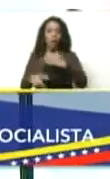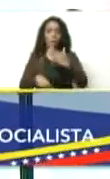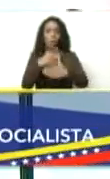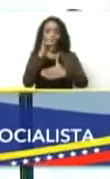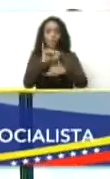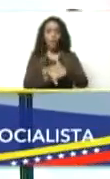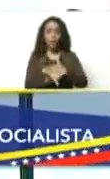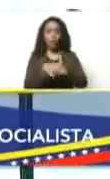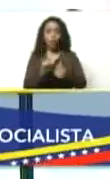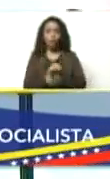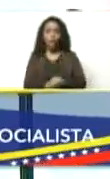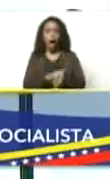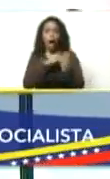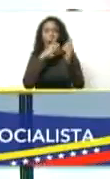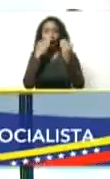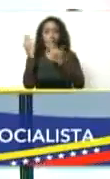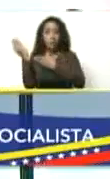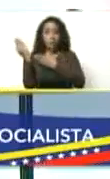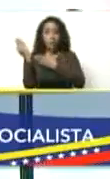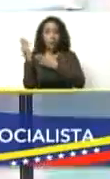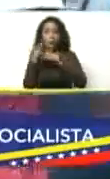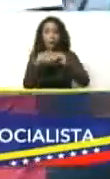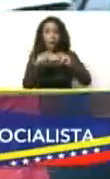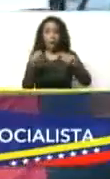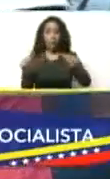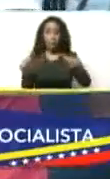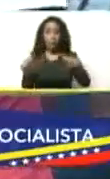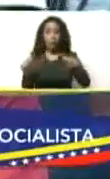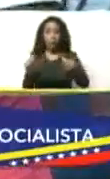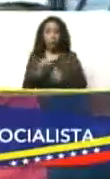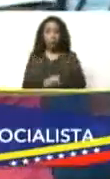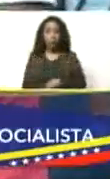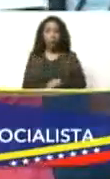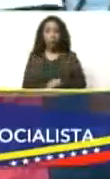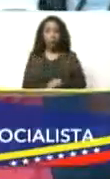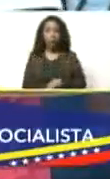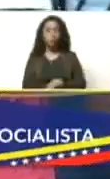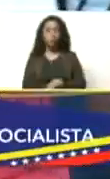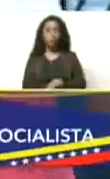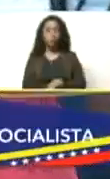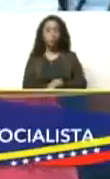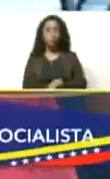proyectos. Ahí, en el terreno, Simón Serpa.